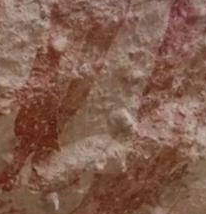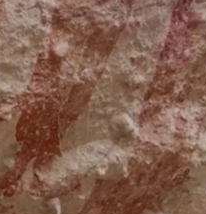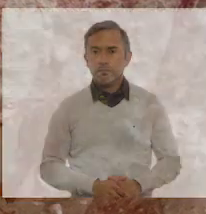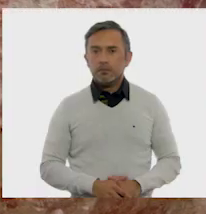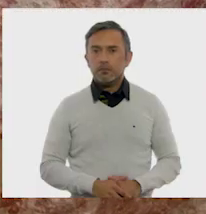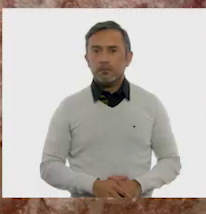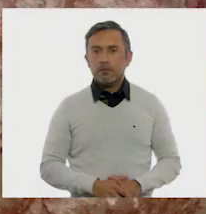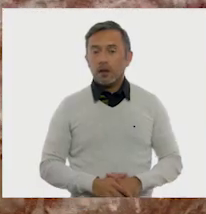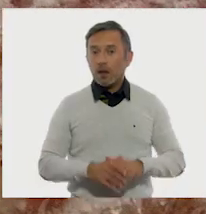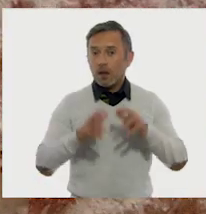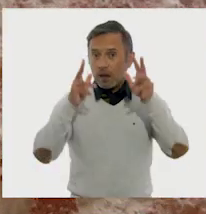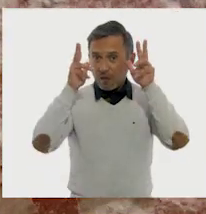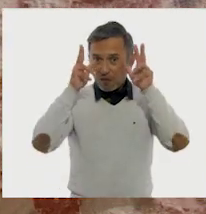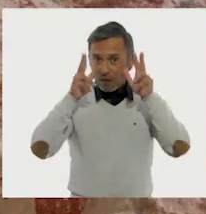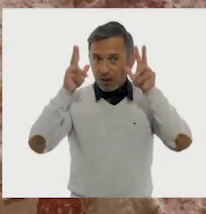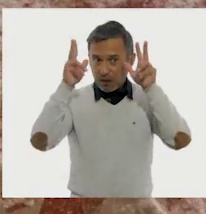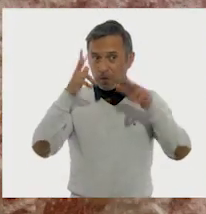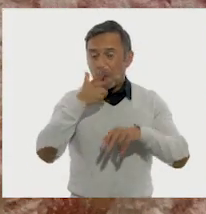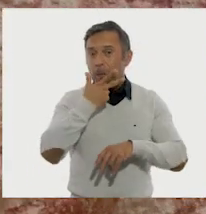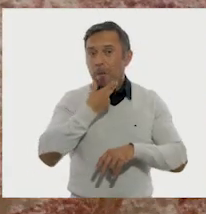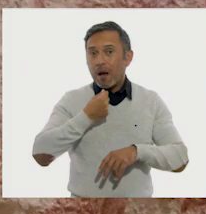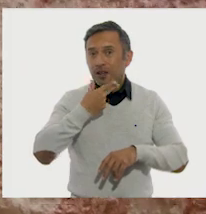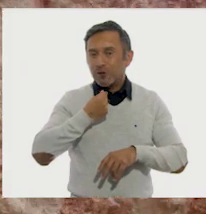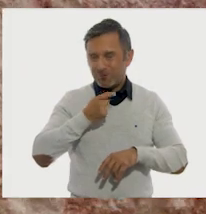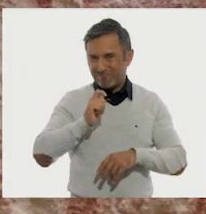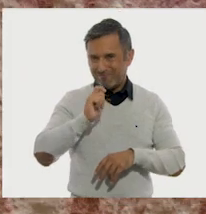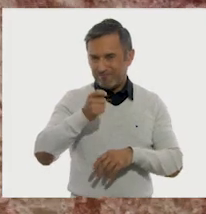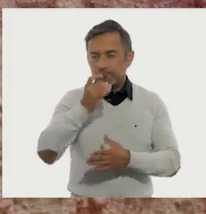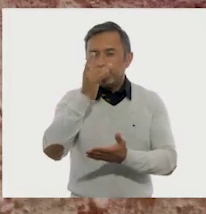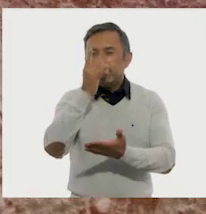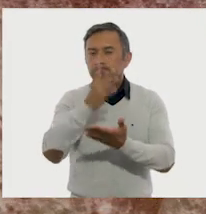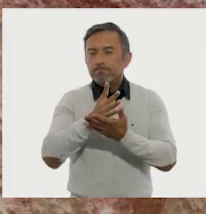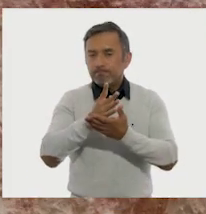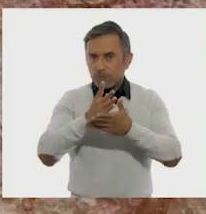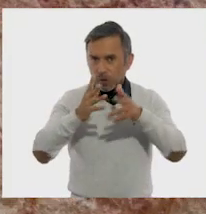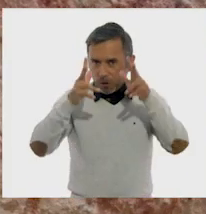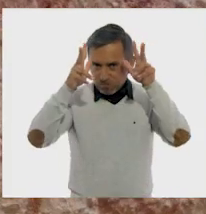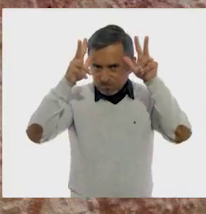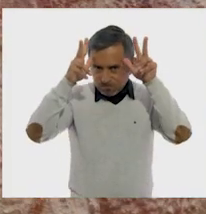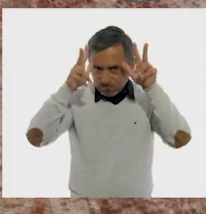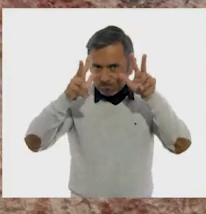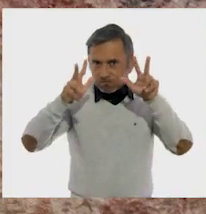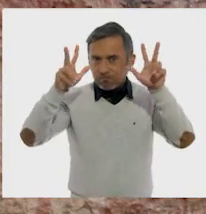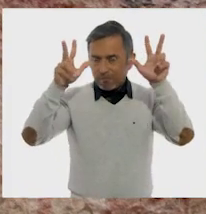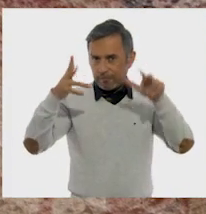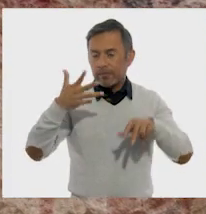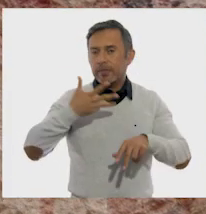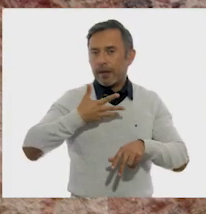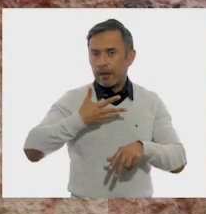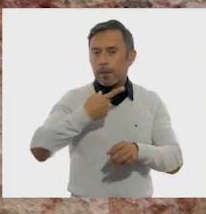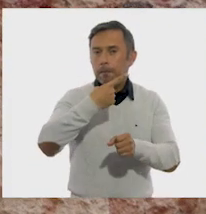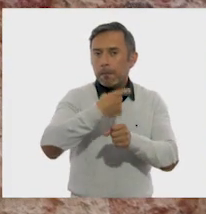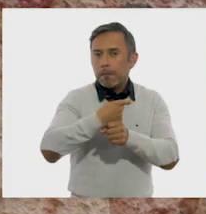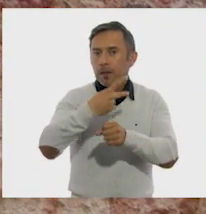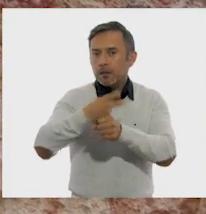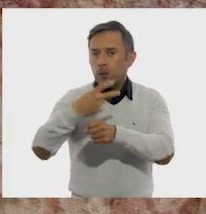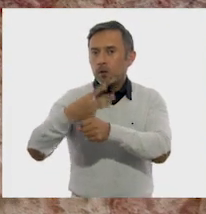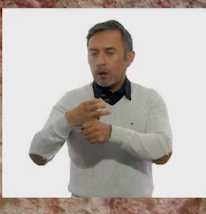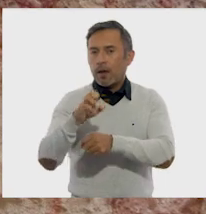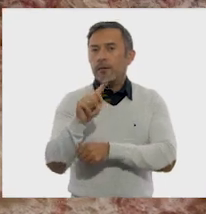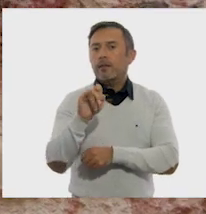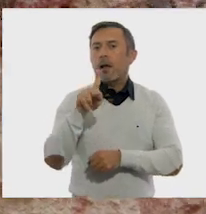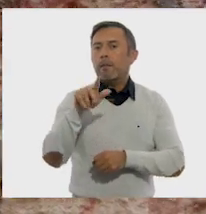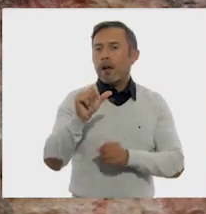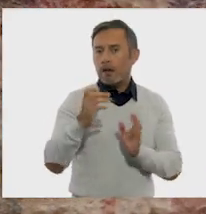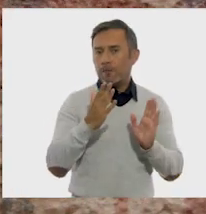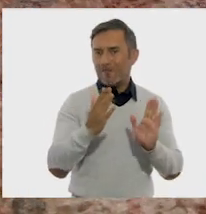En el venado macho, las cornamentas tiene 3 etapas diferentes. Aquí en las cuevas podemos